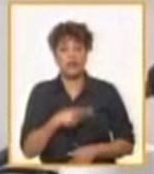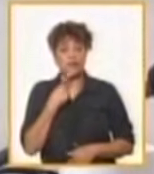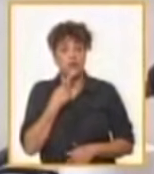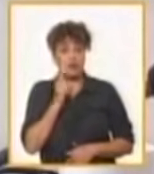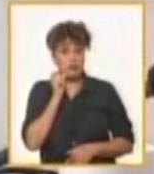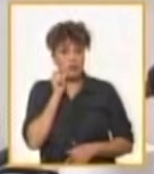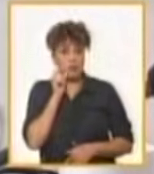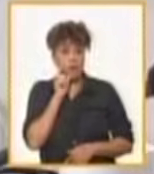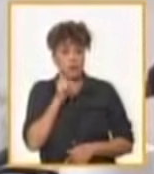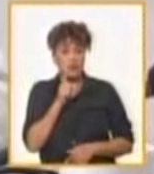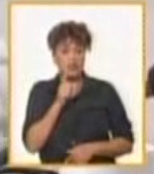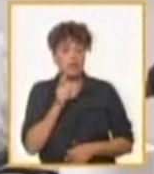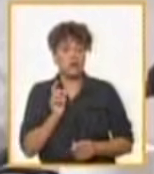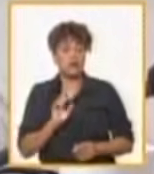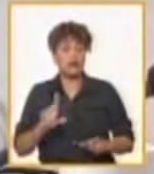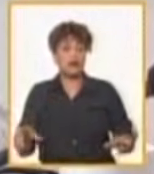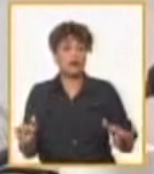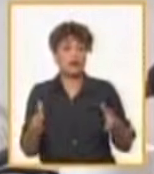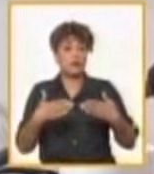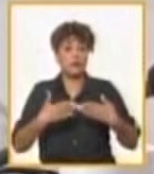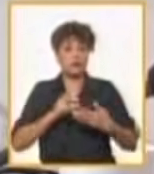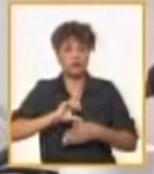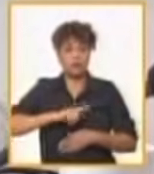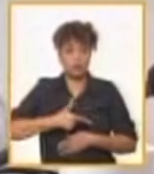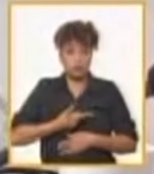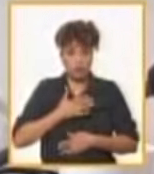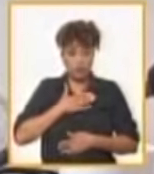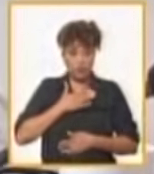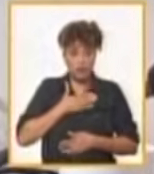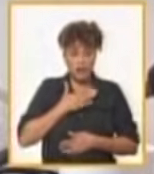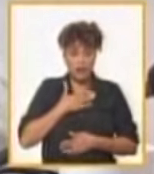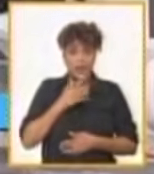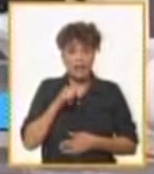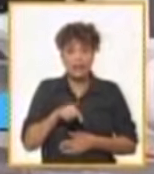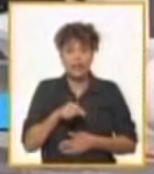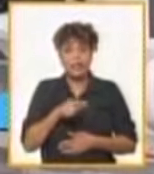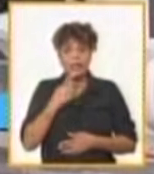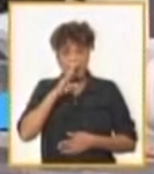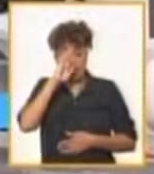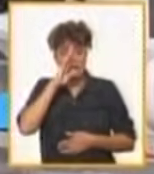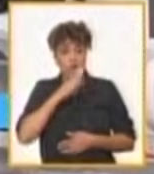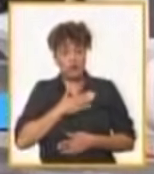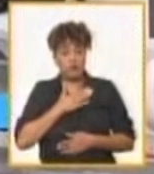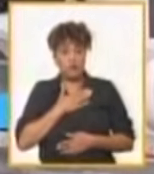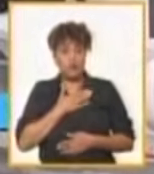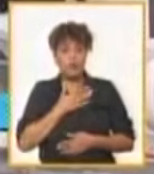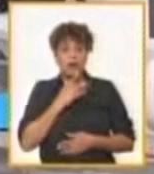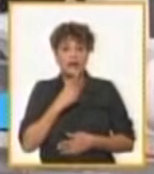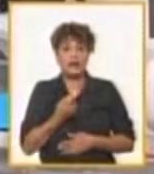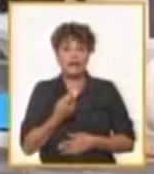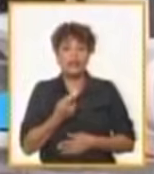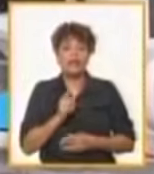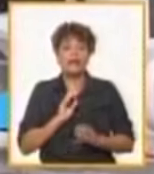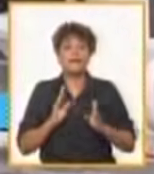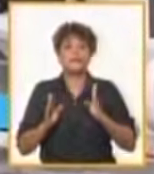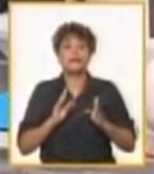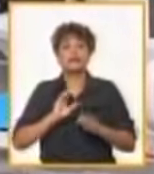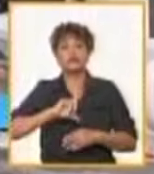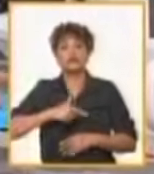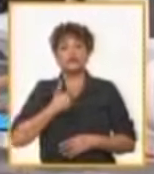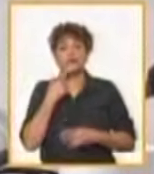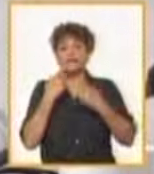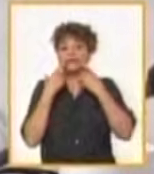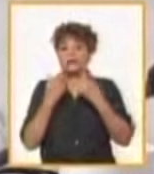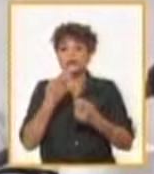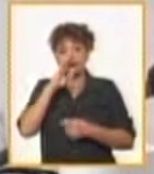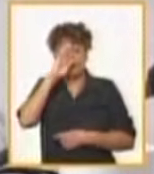culminación cultural, la revolución, que es en sí misma el hecho cultural más importante de la historia de la nación cubana,